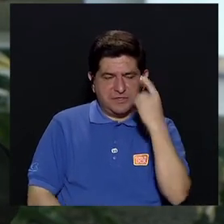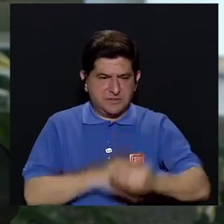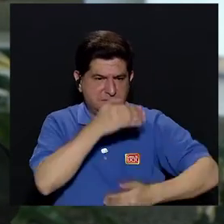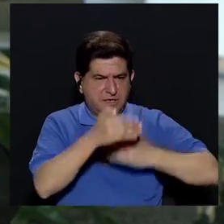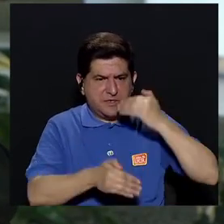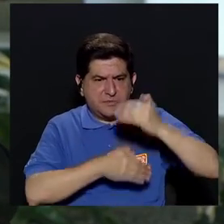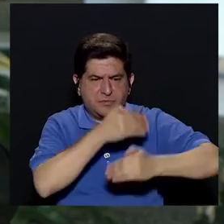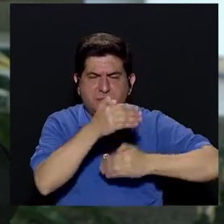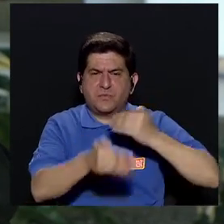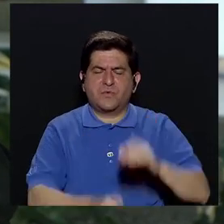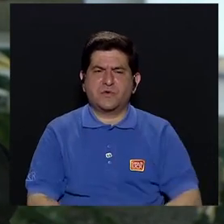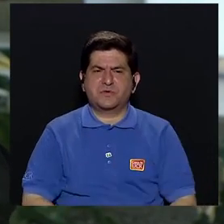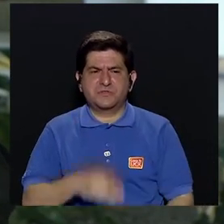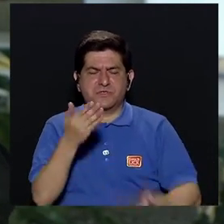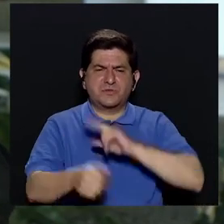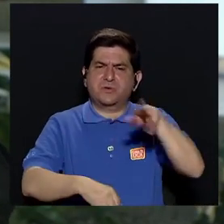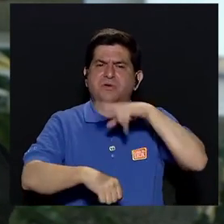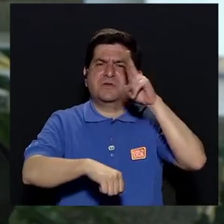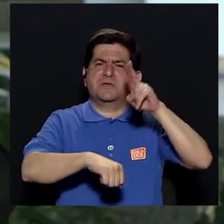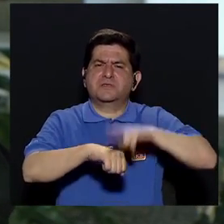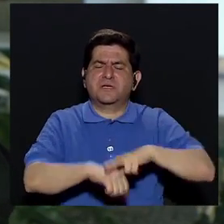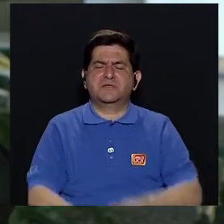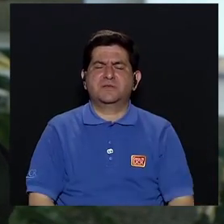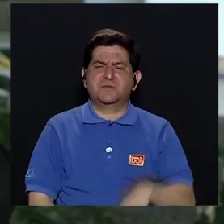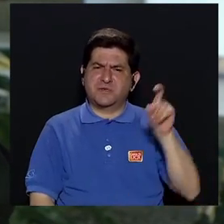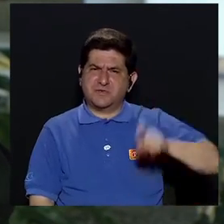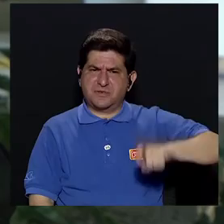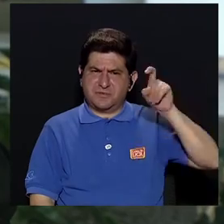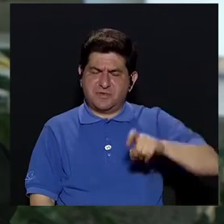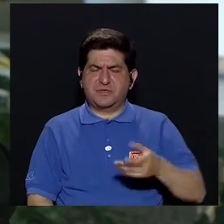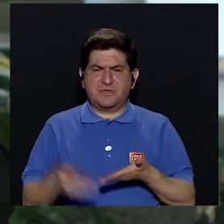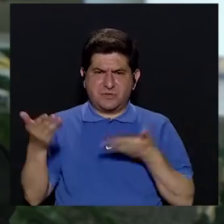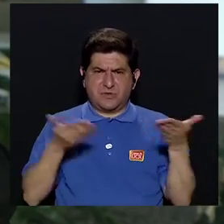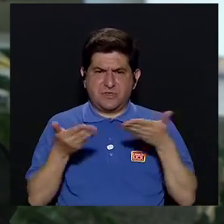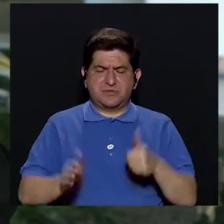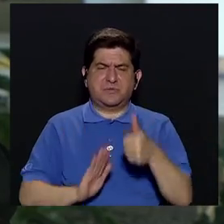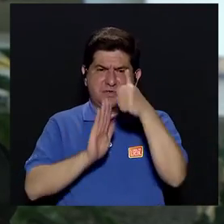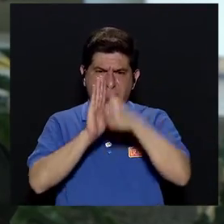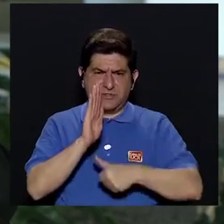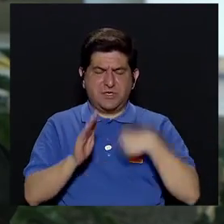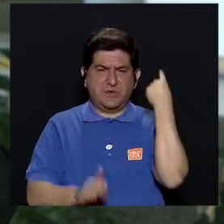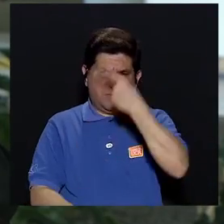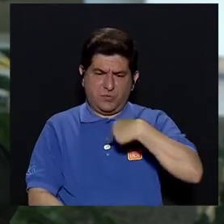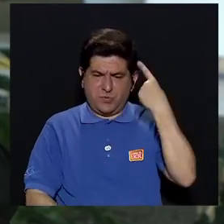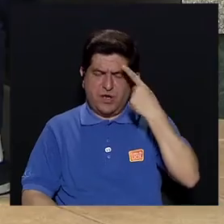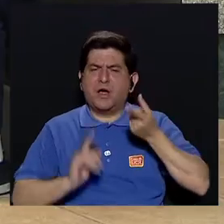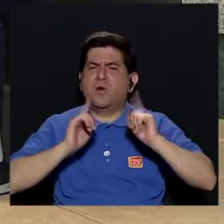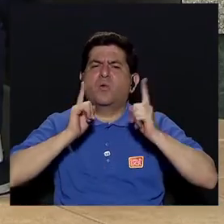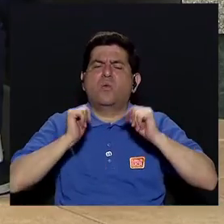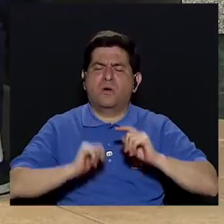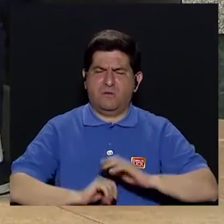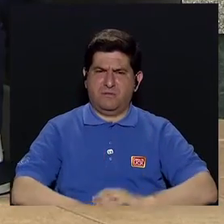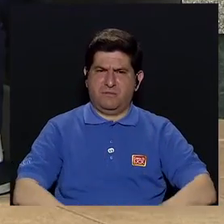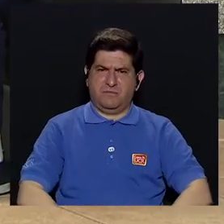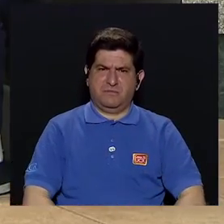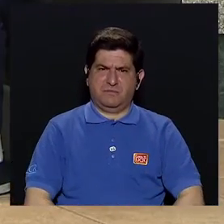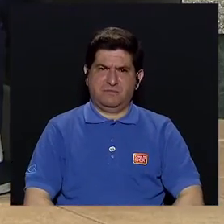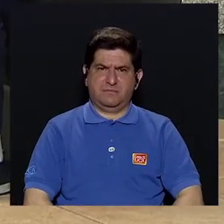¿cuál es el procedimiento que más frecuentemente recurre a los servicios de cirugía maxilofacial?